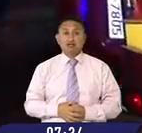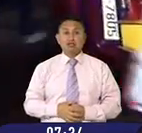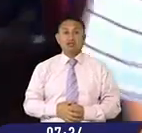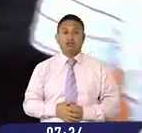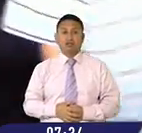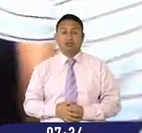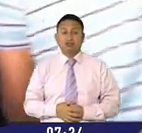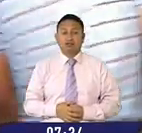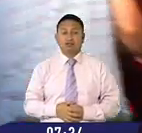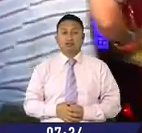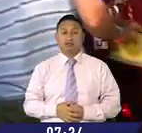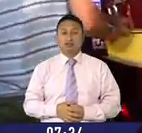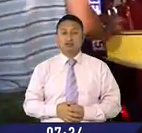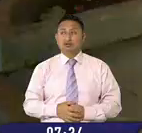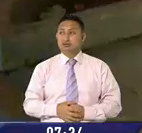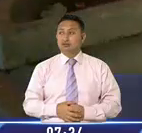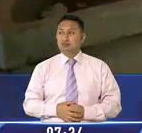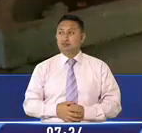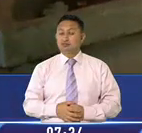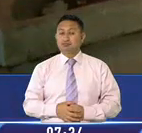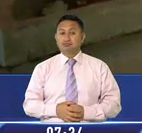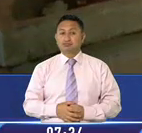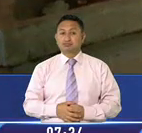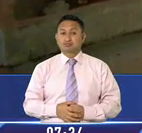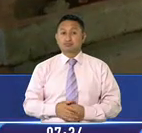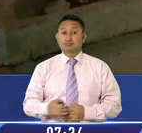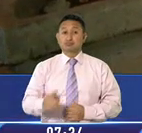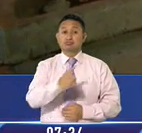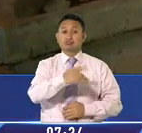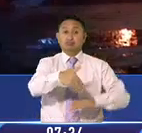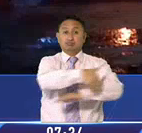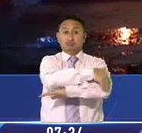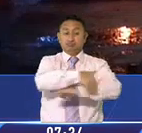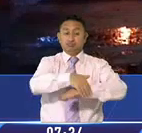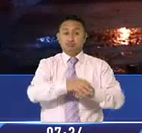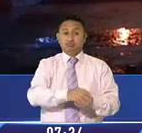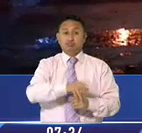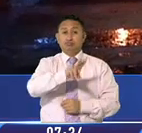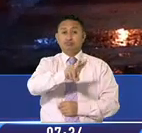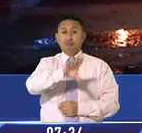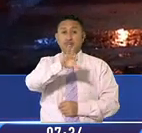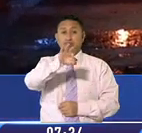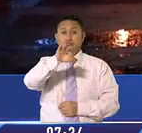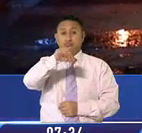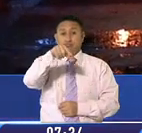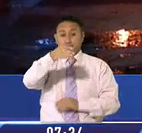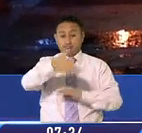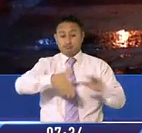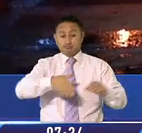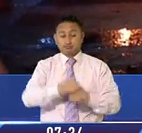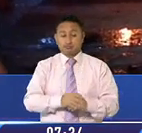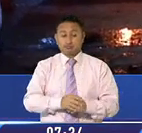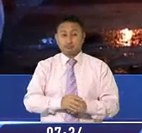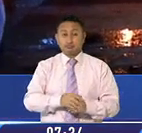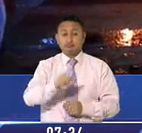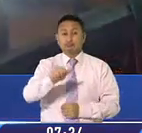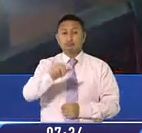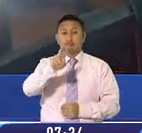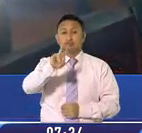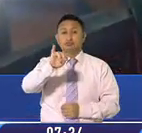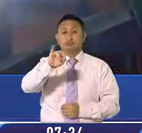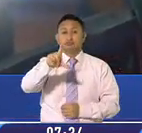El aparatoso accidente de tránsito se produjo en las calles 29 y Rosendo Avilés, en el suroeste de la